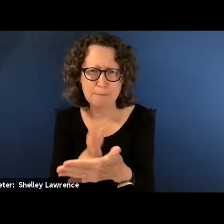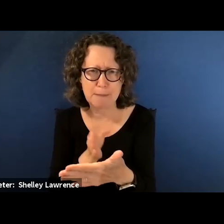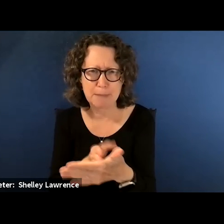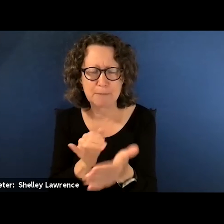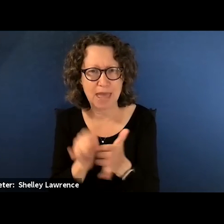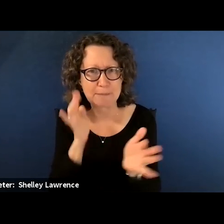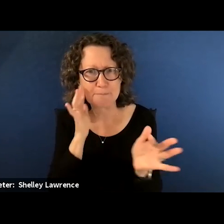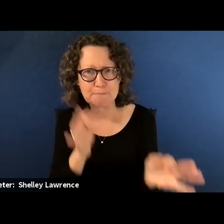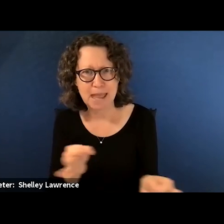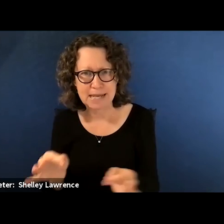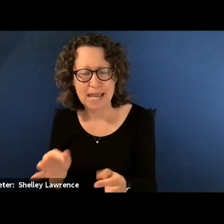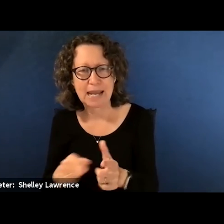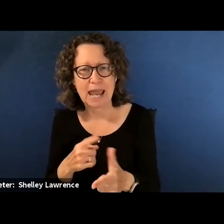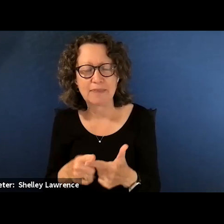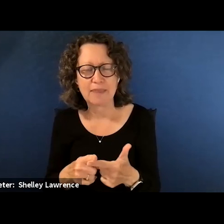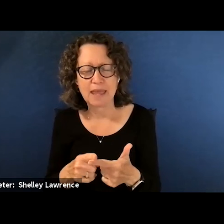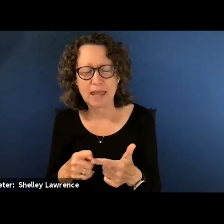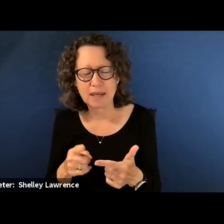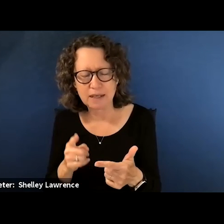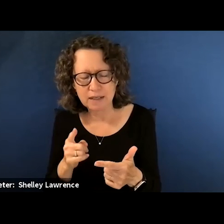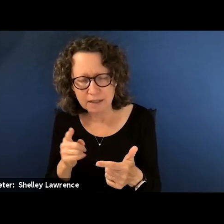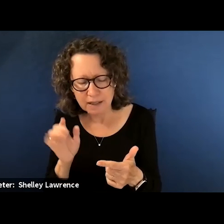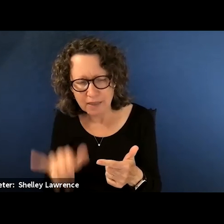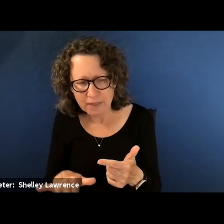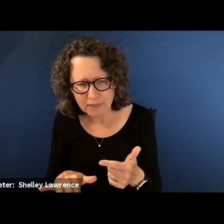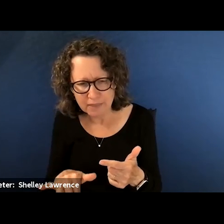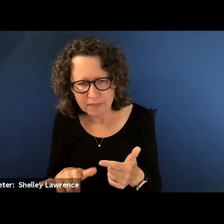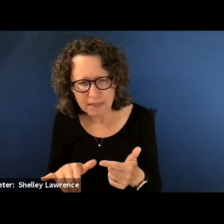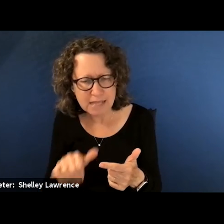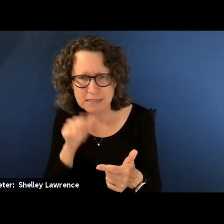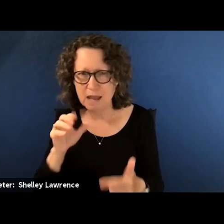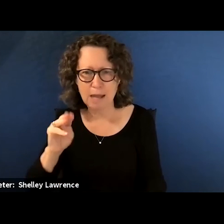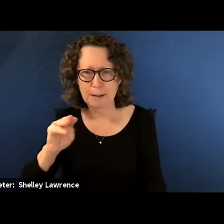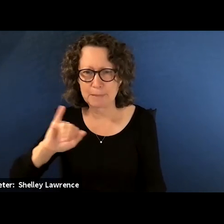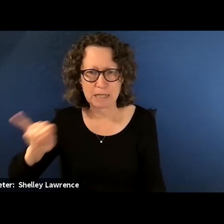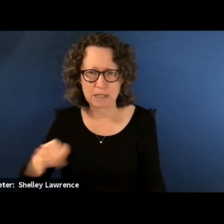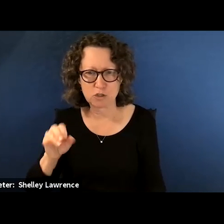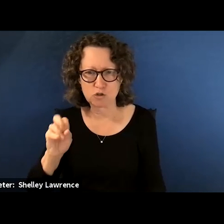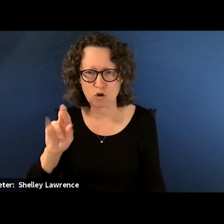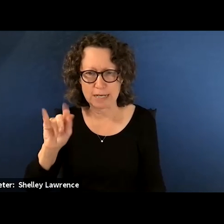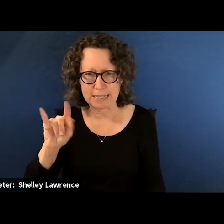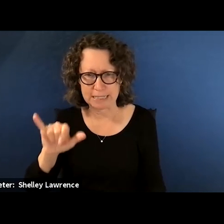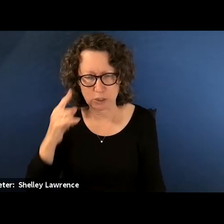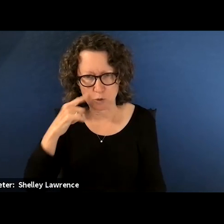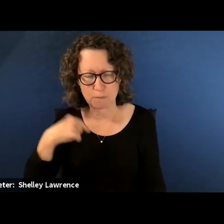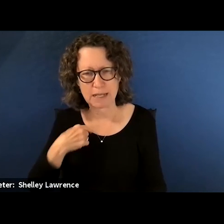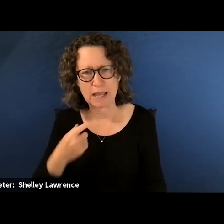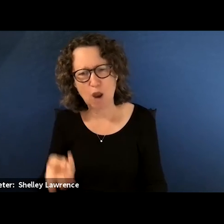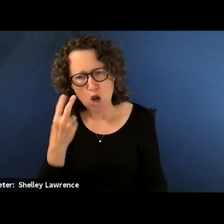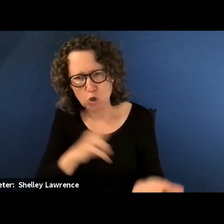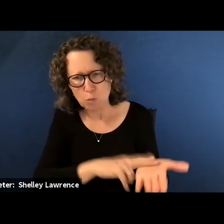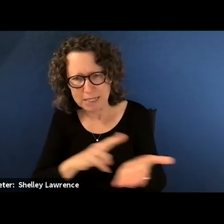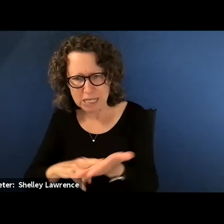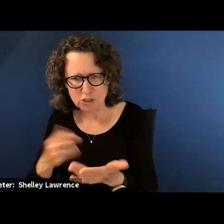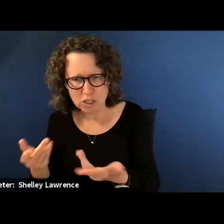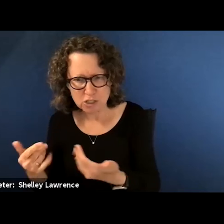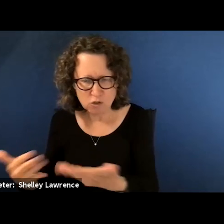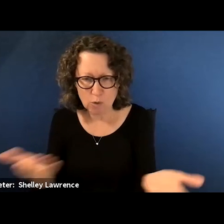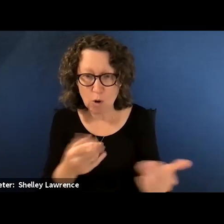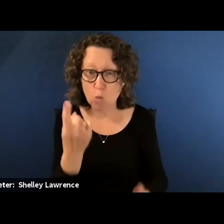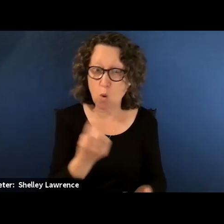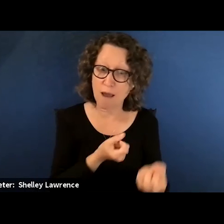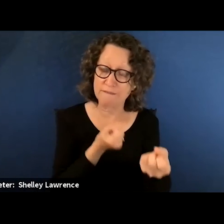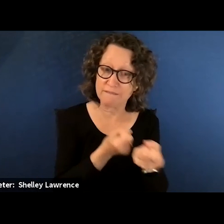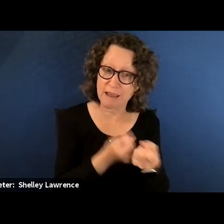jueves pasado en contra de estos mandatos y solamente 20 a favor? Esto no me parece una mayoría. También hay dos peticiones que están